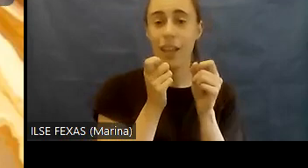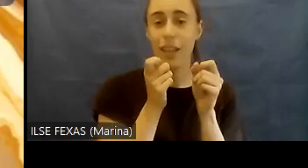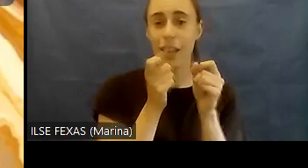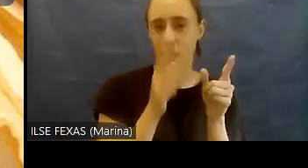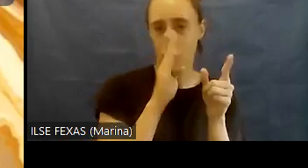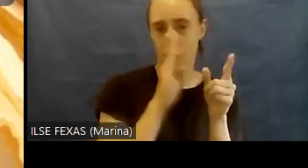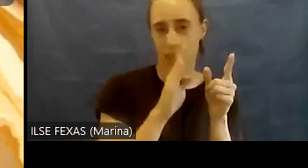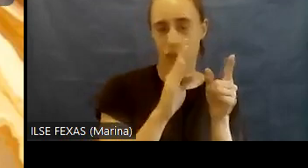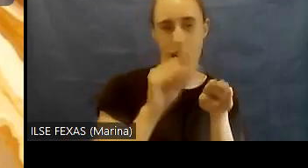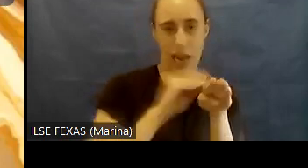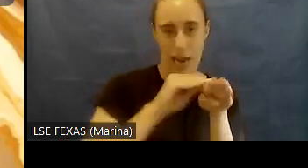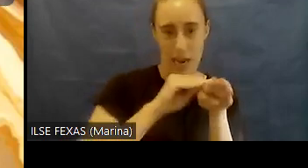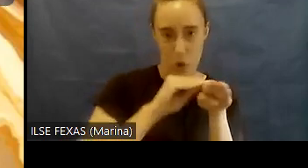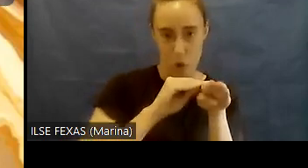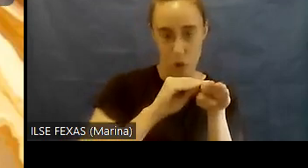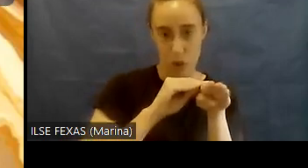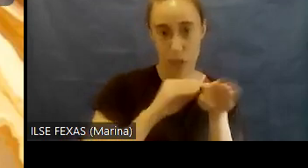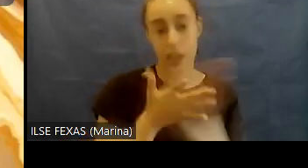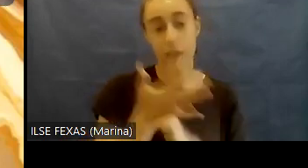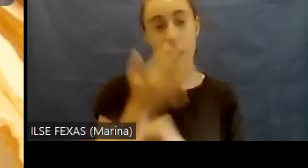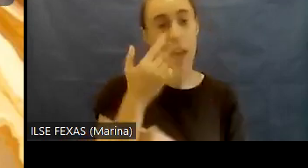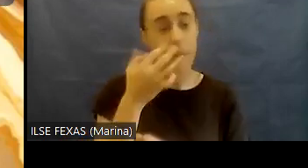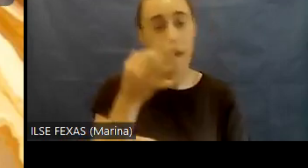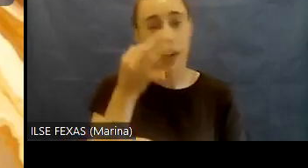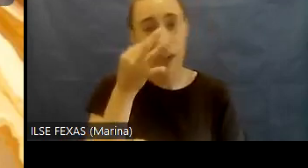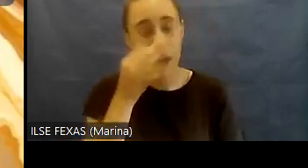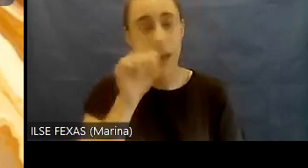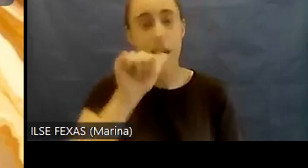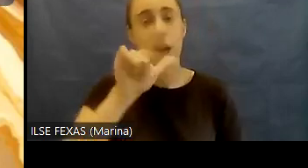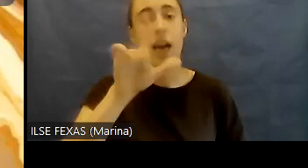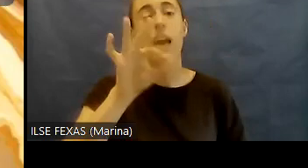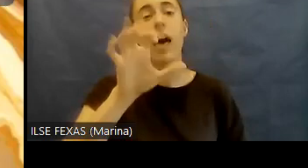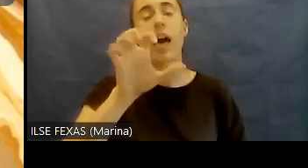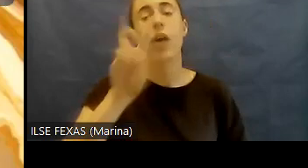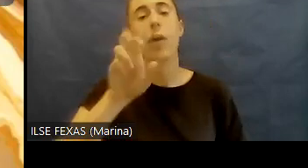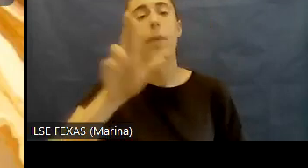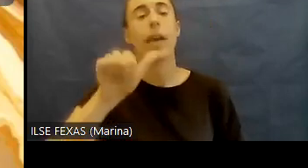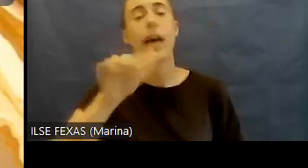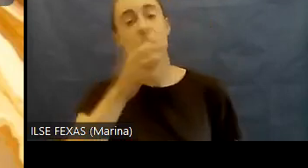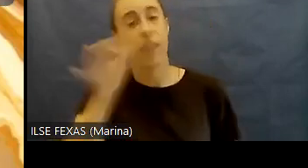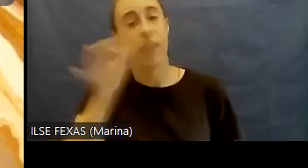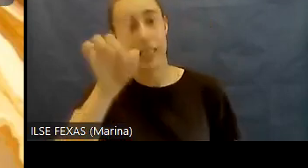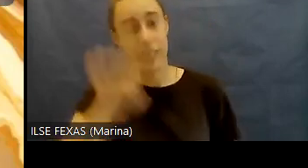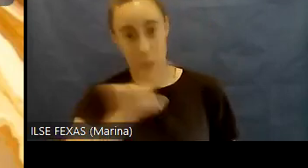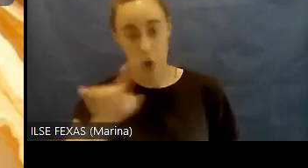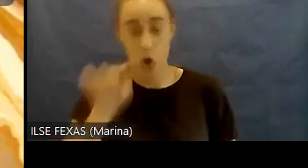alcohol. Es decir, para ver si realmente el gel de aloe vera es eficaz ante la